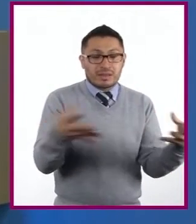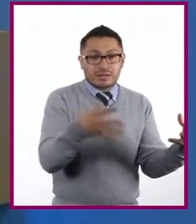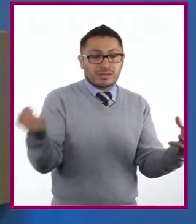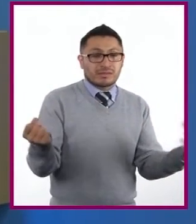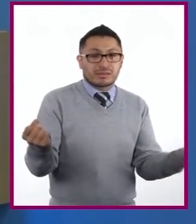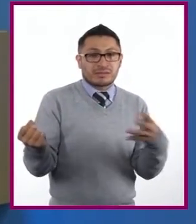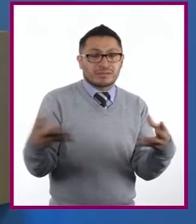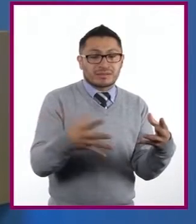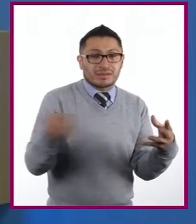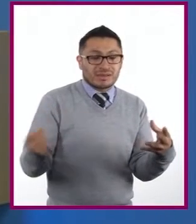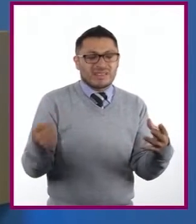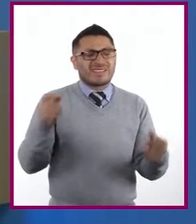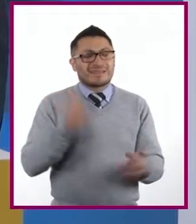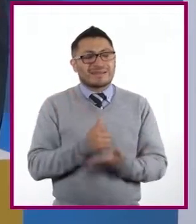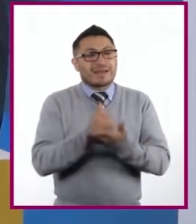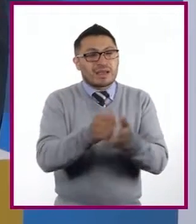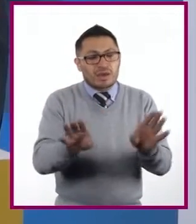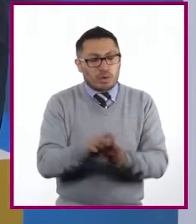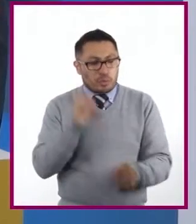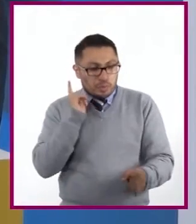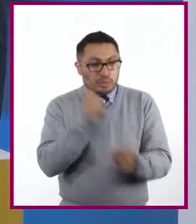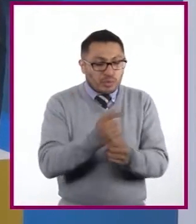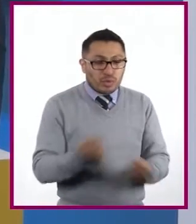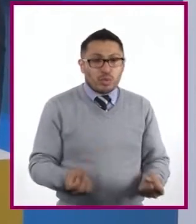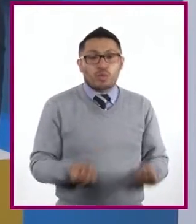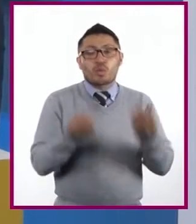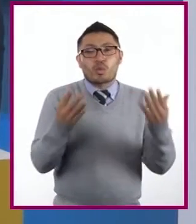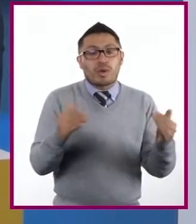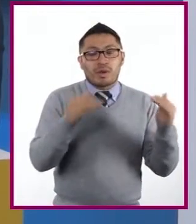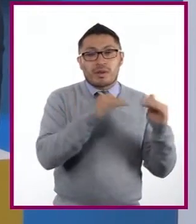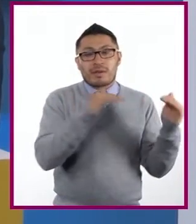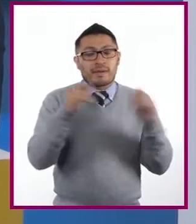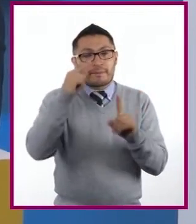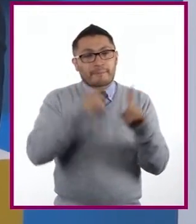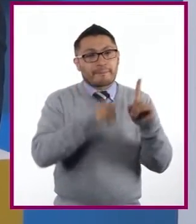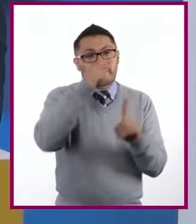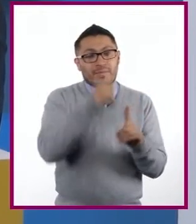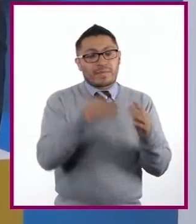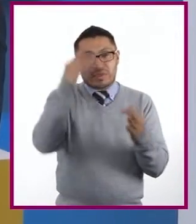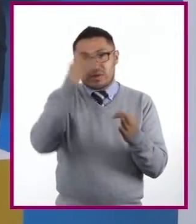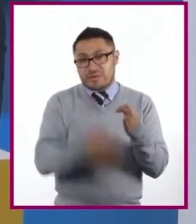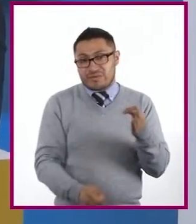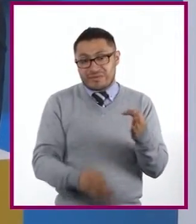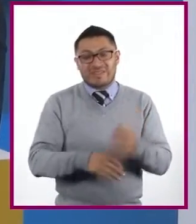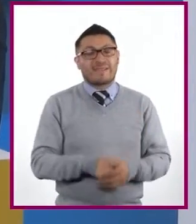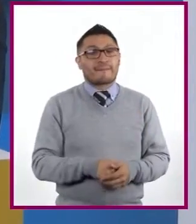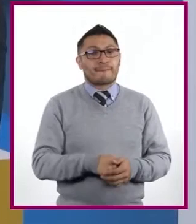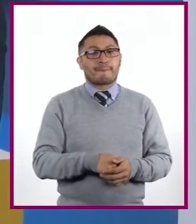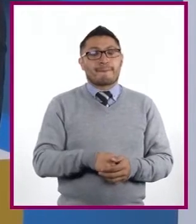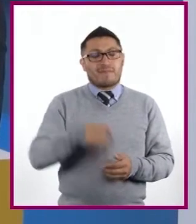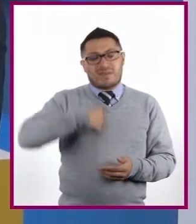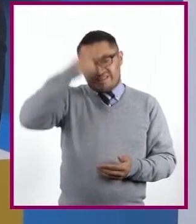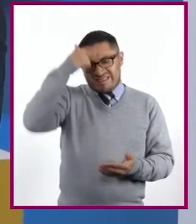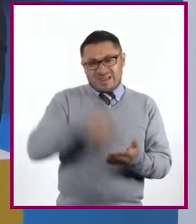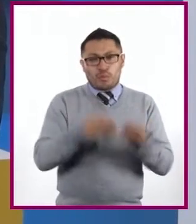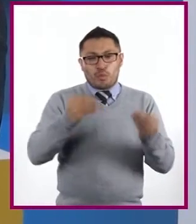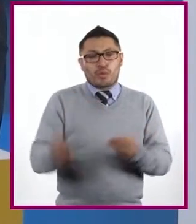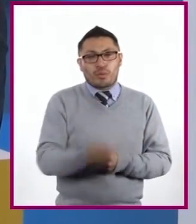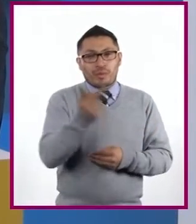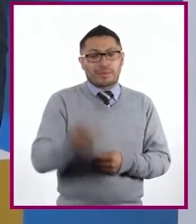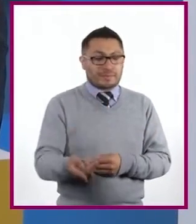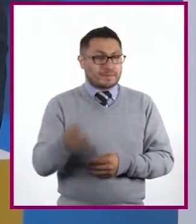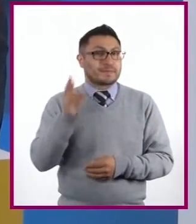temperatura final o de equilibrio. Maestro, creo que hay varias preguntas que debe responder. A ver, dime.